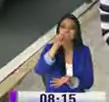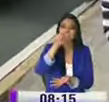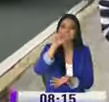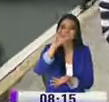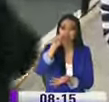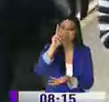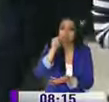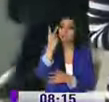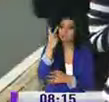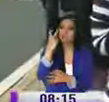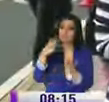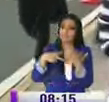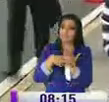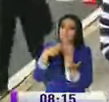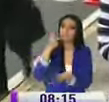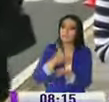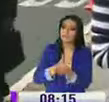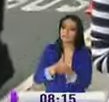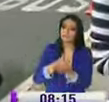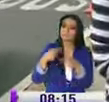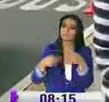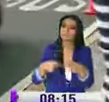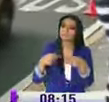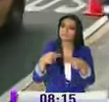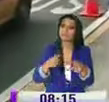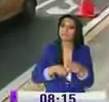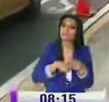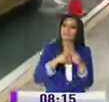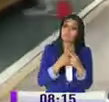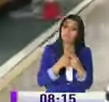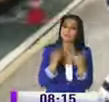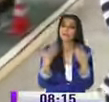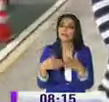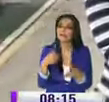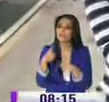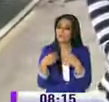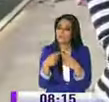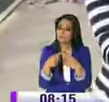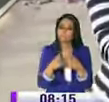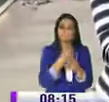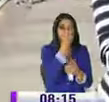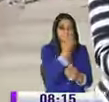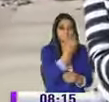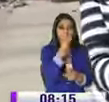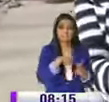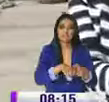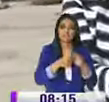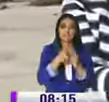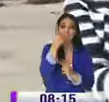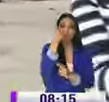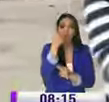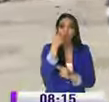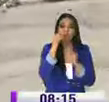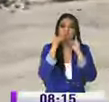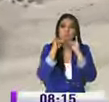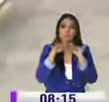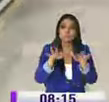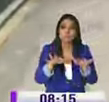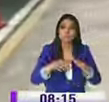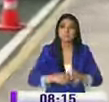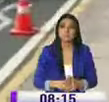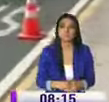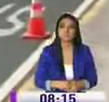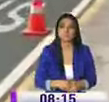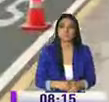separadas diarias cuando culmina este trabajo cuando inició buenos días el trabajo inició el 11 de septiembre con